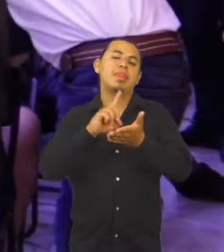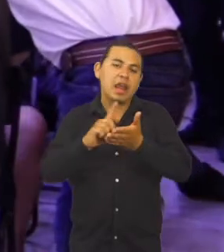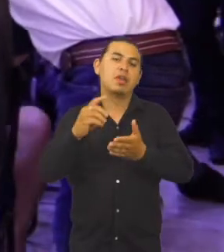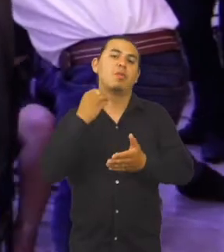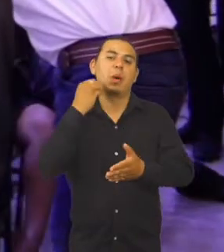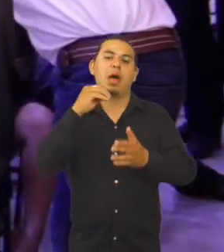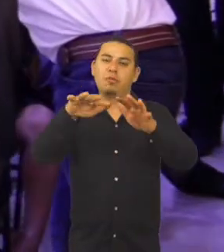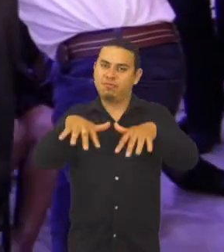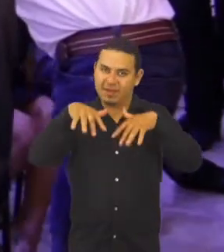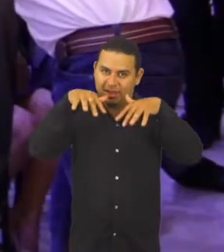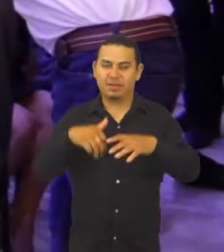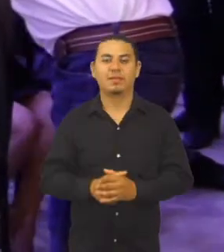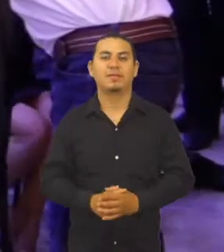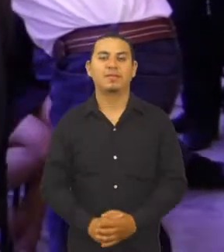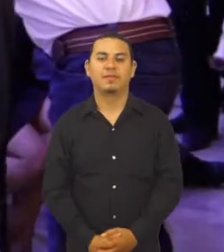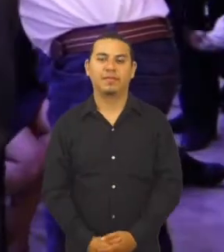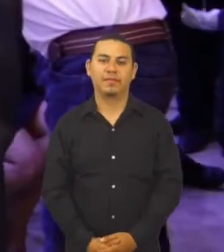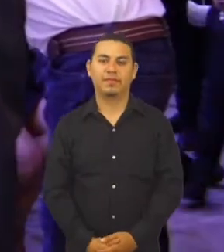la primera generación en nuestro estado.